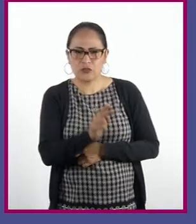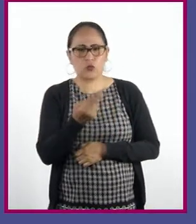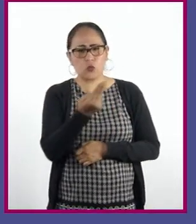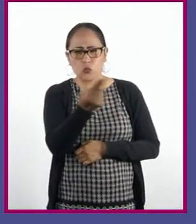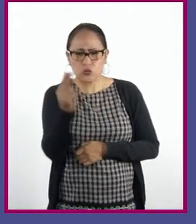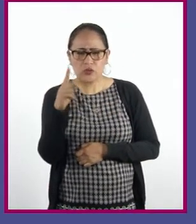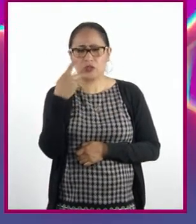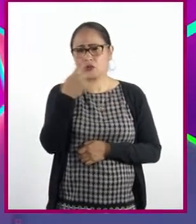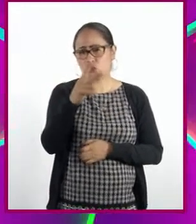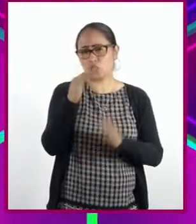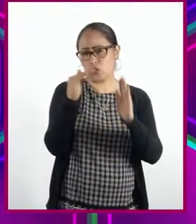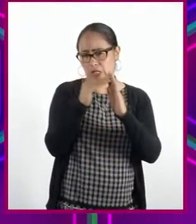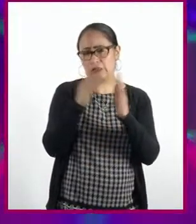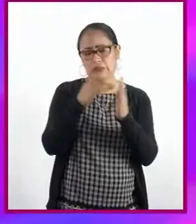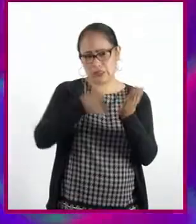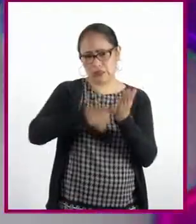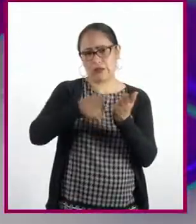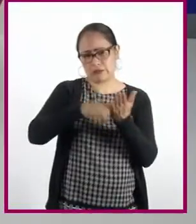en casa.